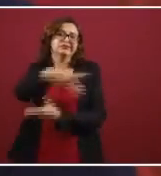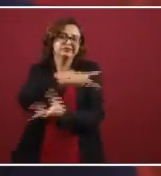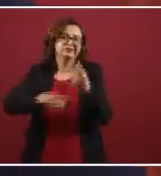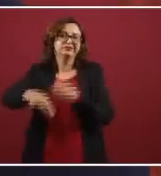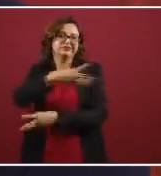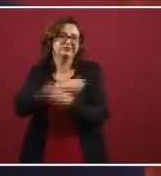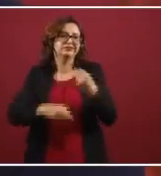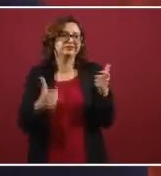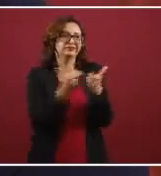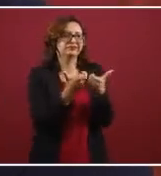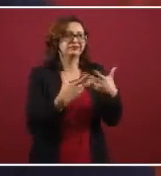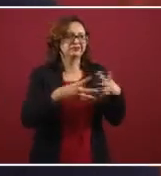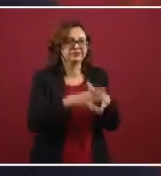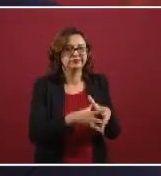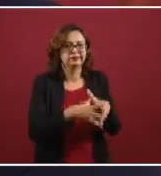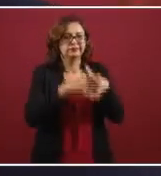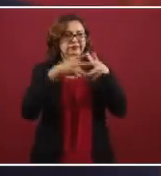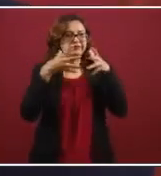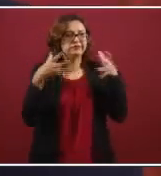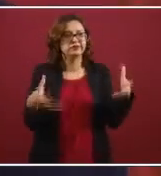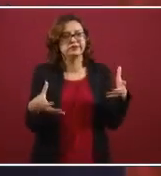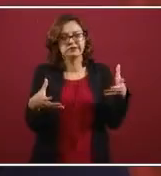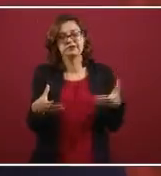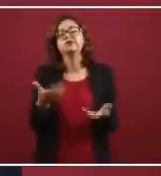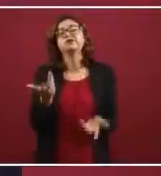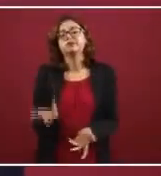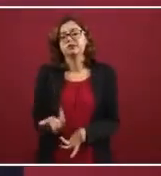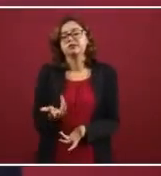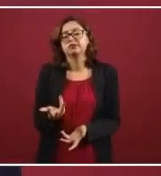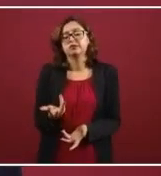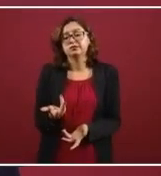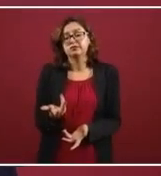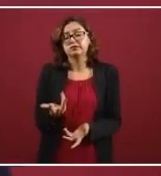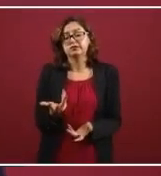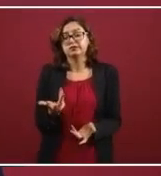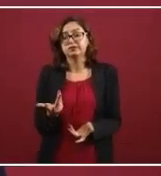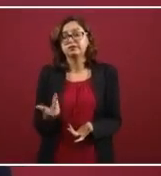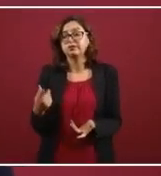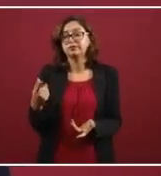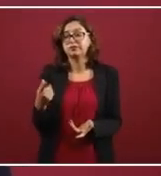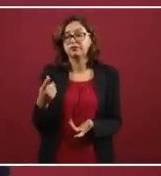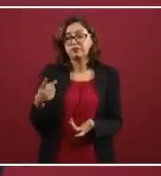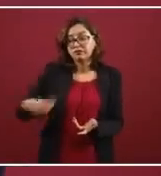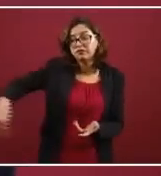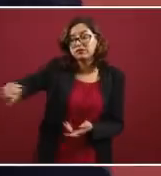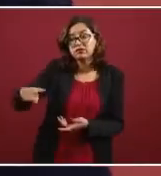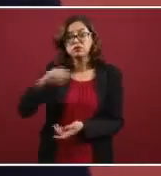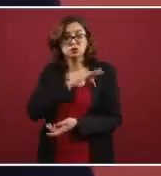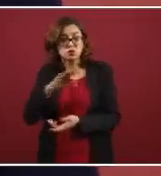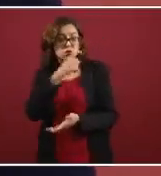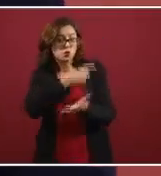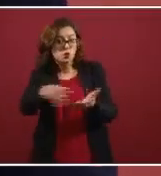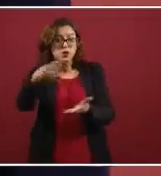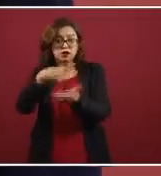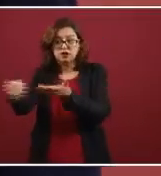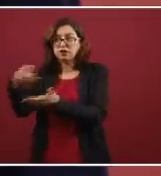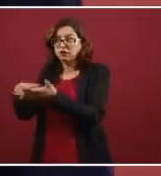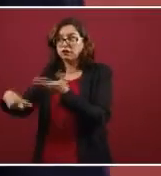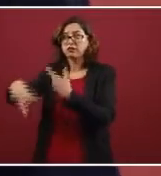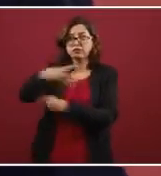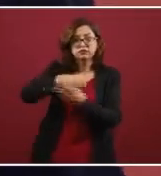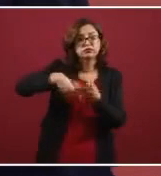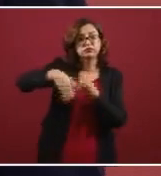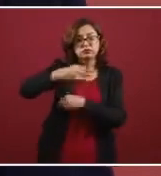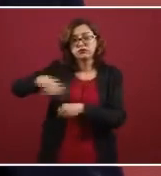del crecimiento y por lo tanto el ponerse un comercio, un consumo mucho más dinámico, sobre todo de